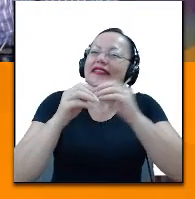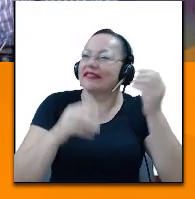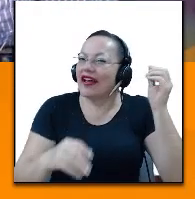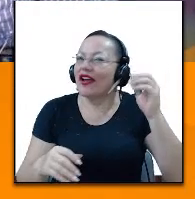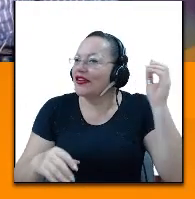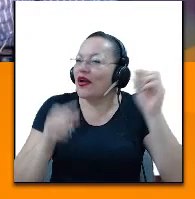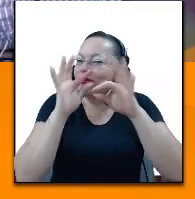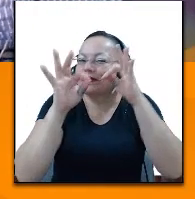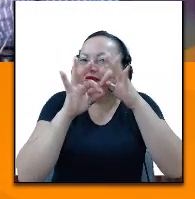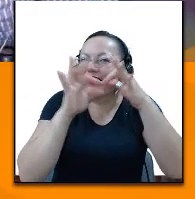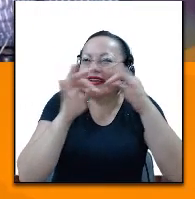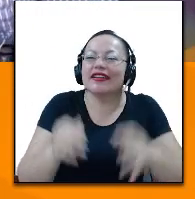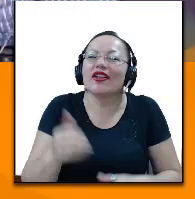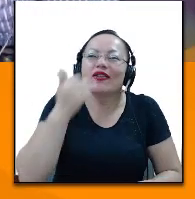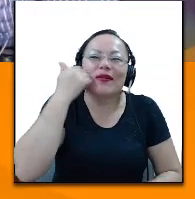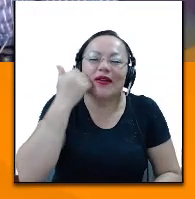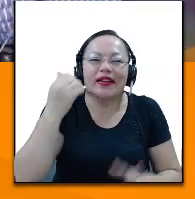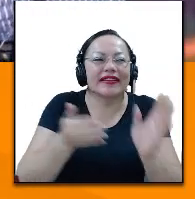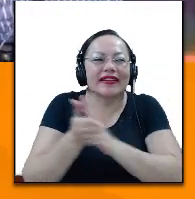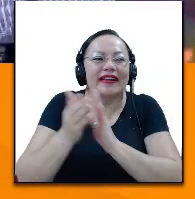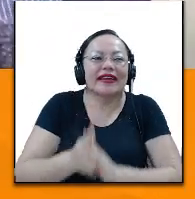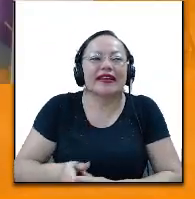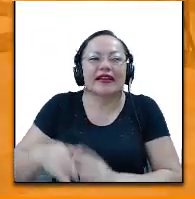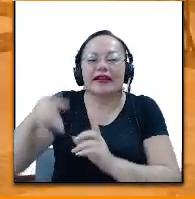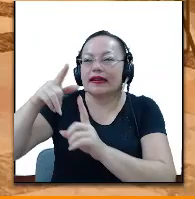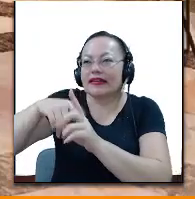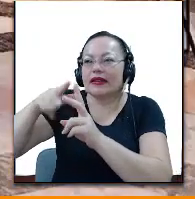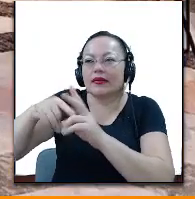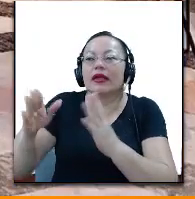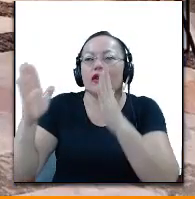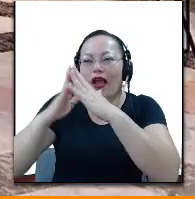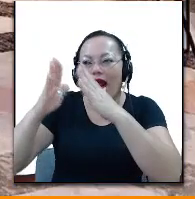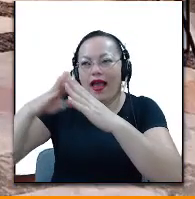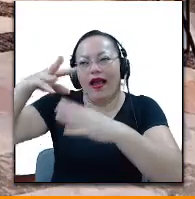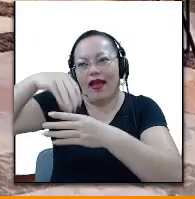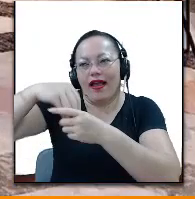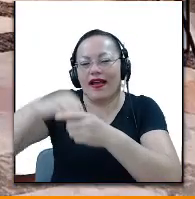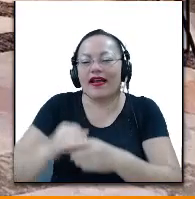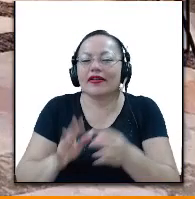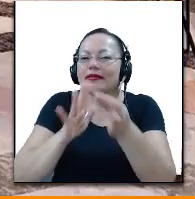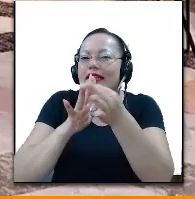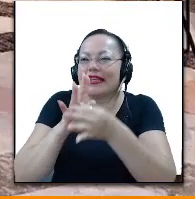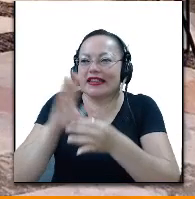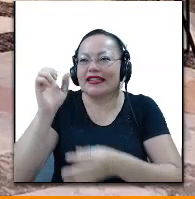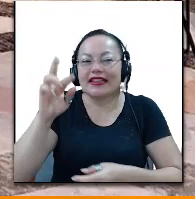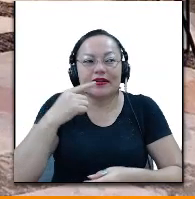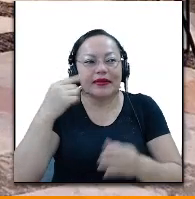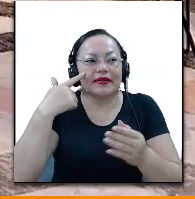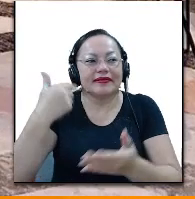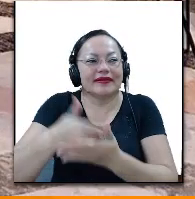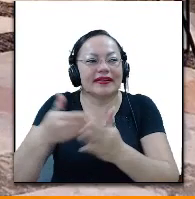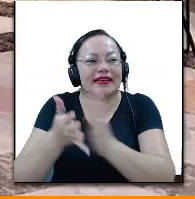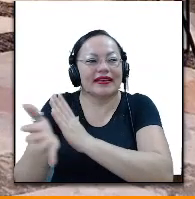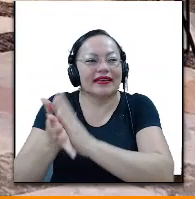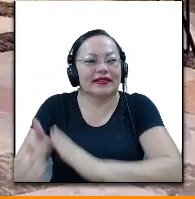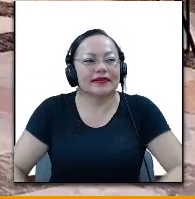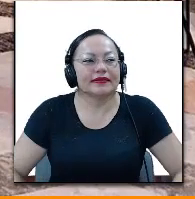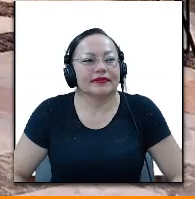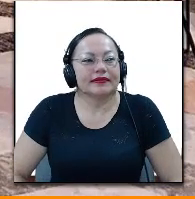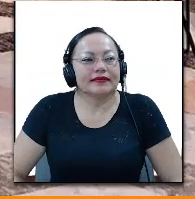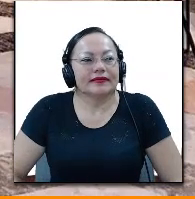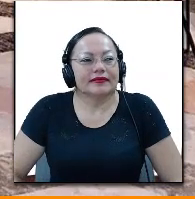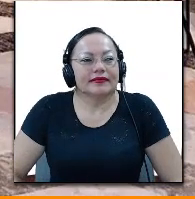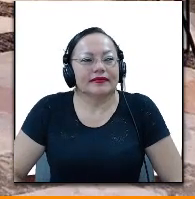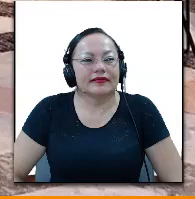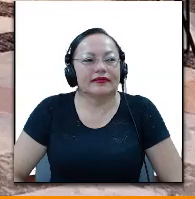rosados, mostrando a todos sus fans cómo celebró los 3 meses en casa con su esposo Pipe. Bueno, ahí la vemos. Ay, ay, ay. Con